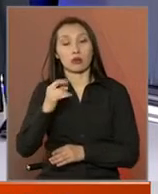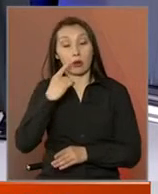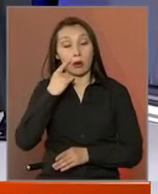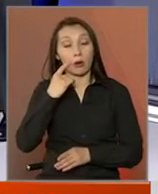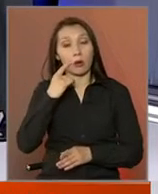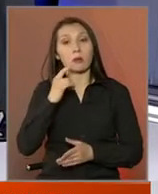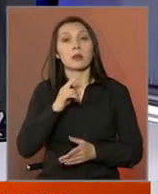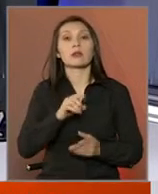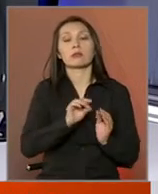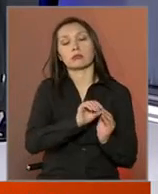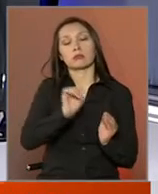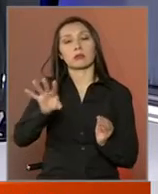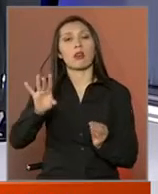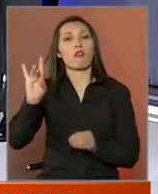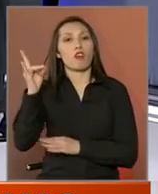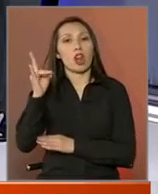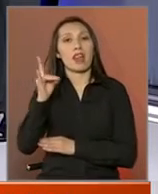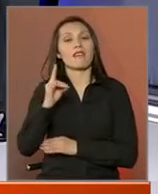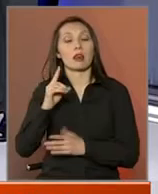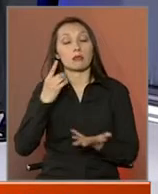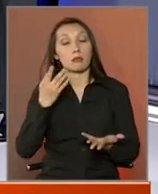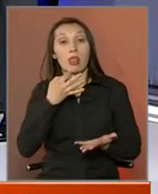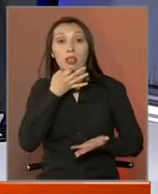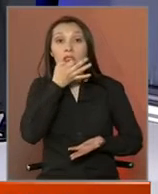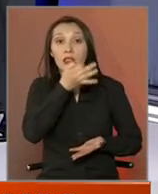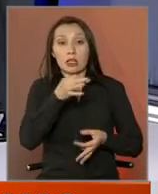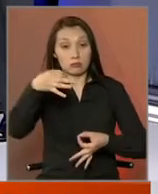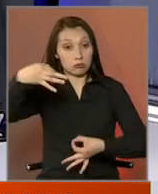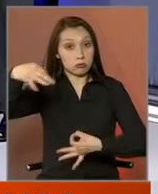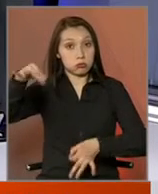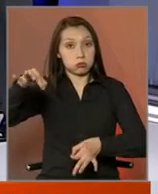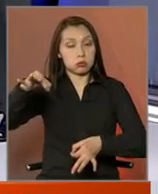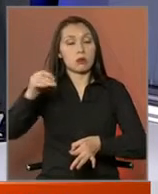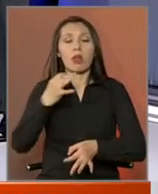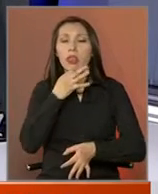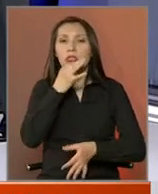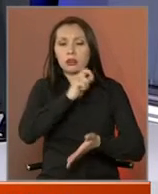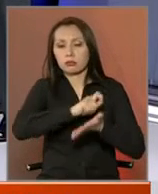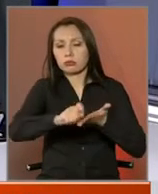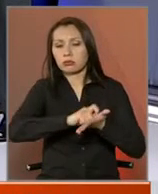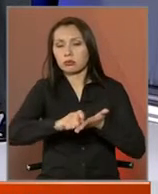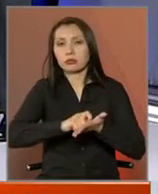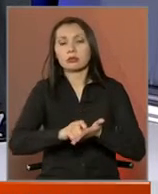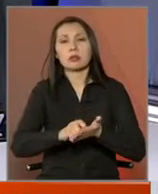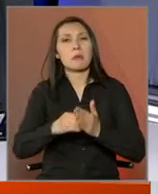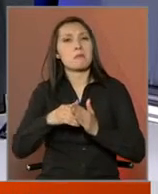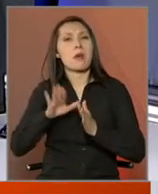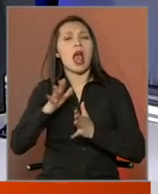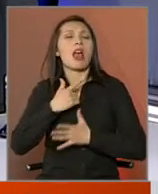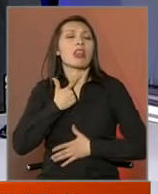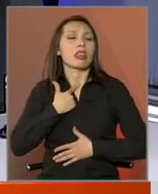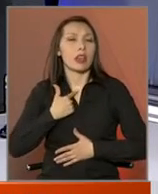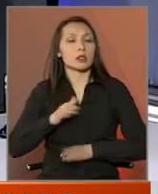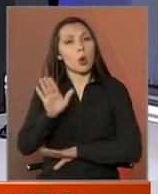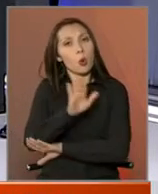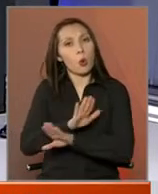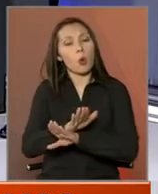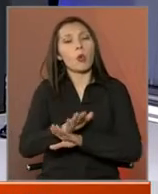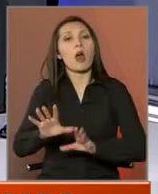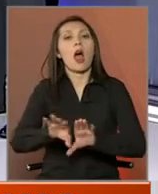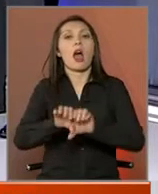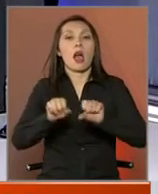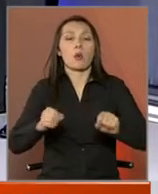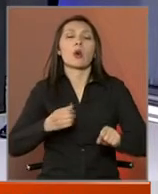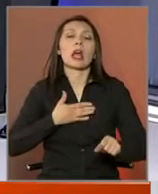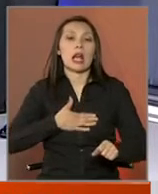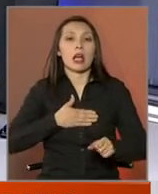al canciller boliviano de la época. Según Bolivia, este documento deja establecido que existía el mayor deseo de procurar un acuerdo